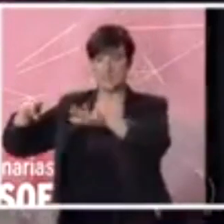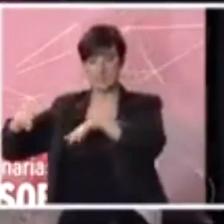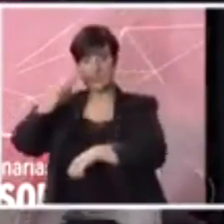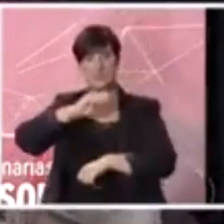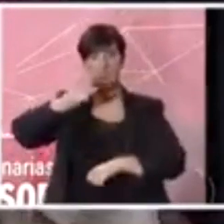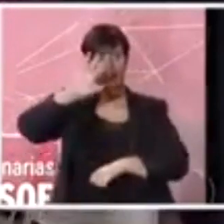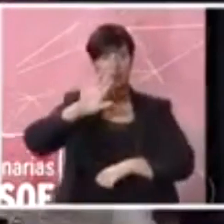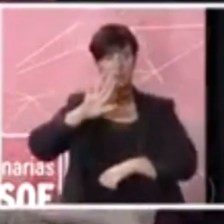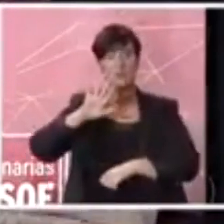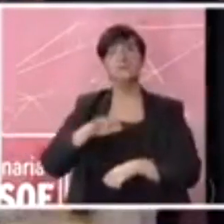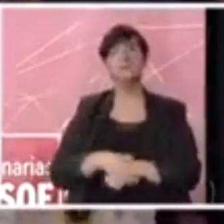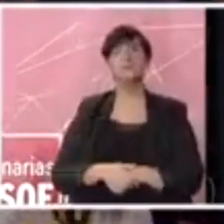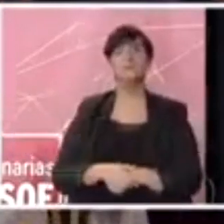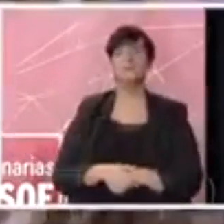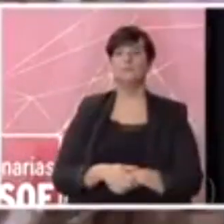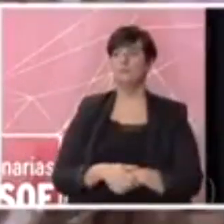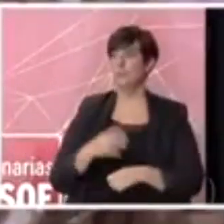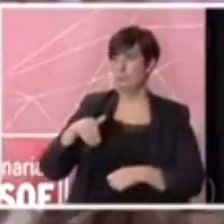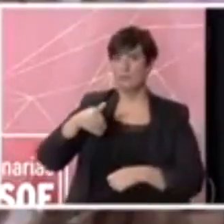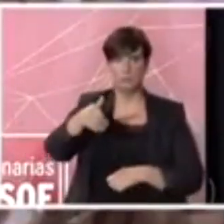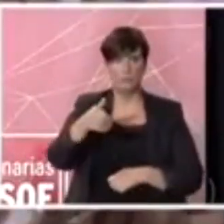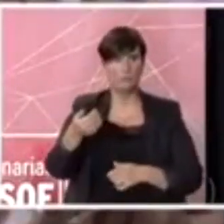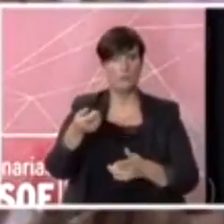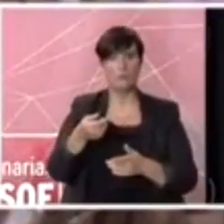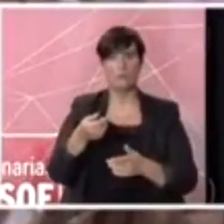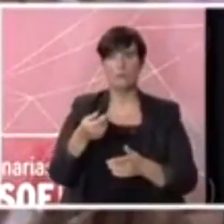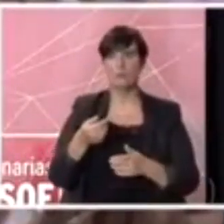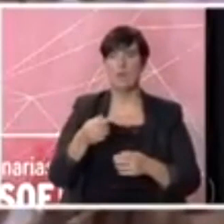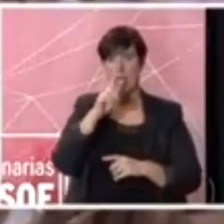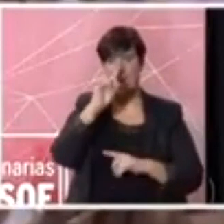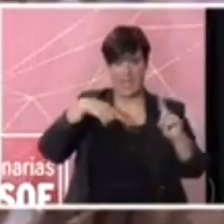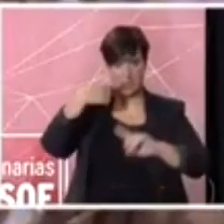país y que, por cierto, la próxima vez, a